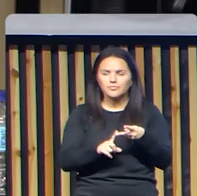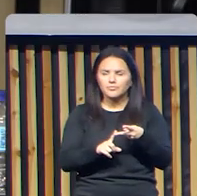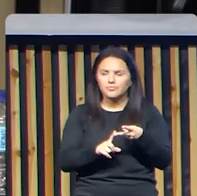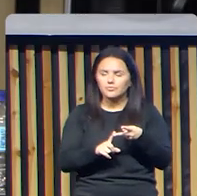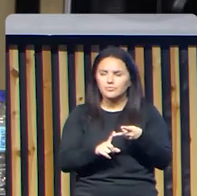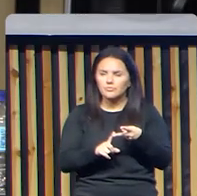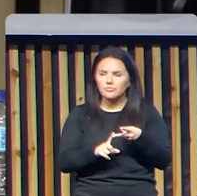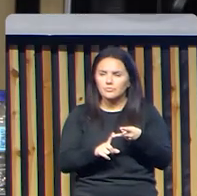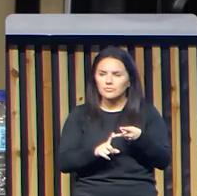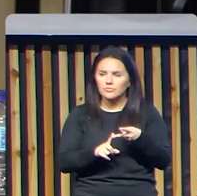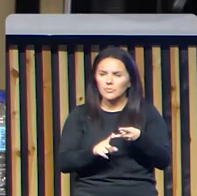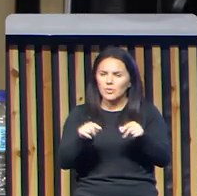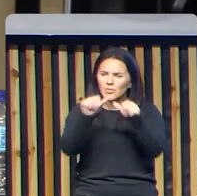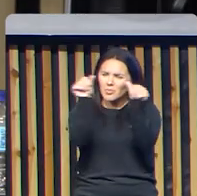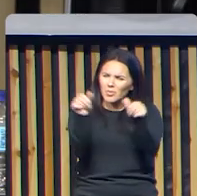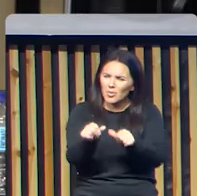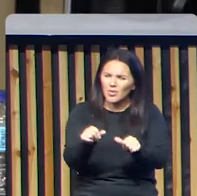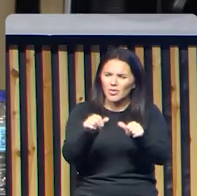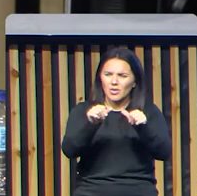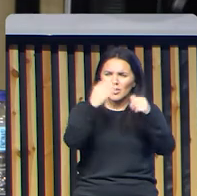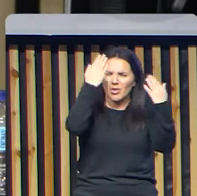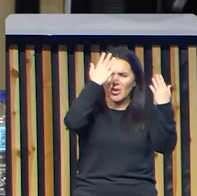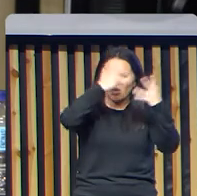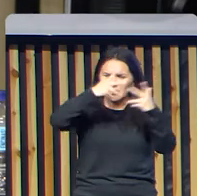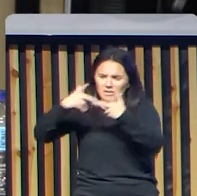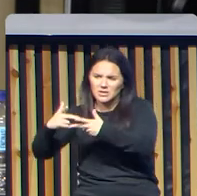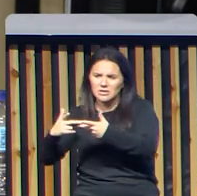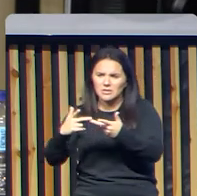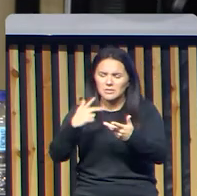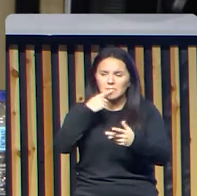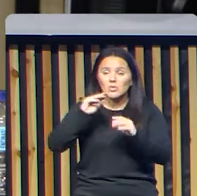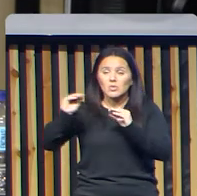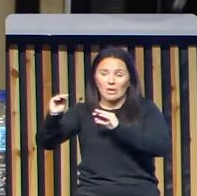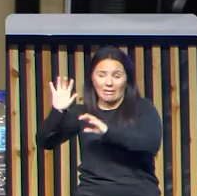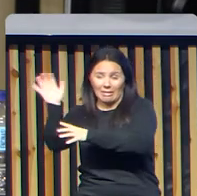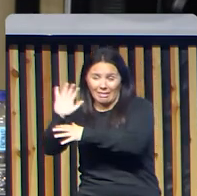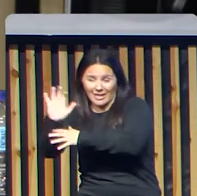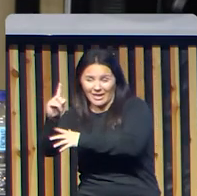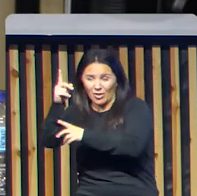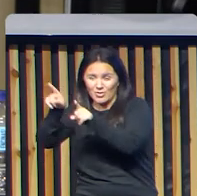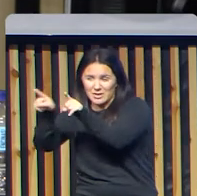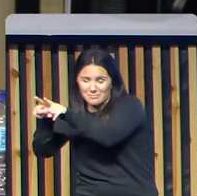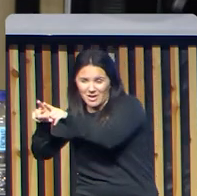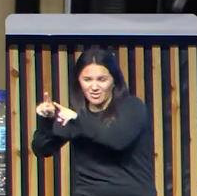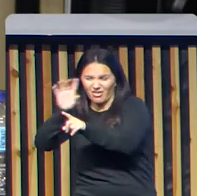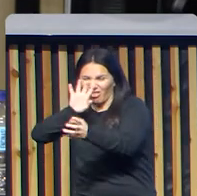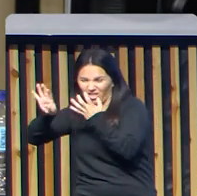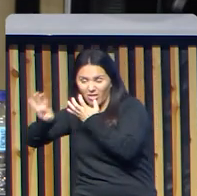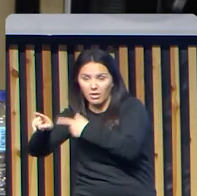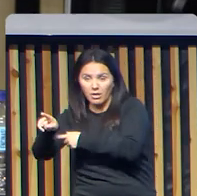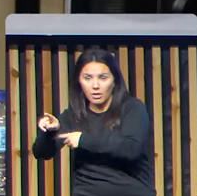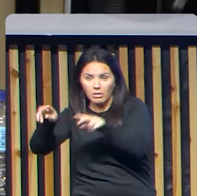este estilo administrativo marxista en el sentido de los hermanos Marx es un estilo